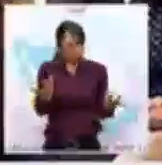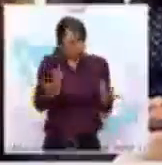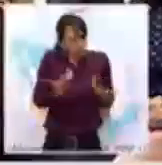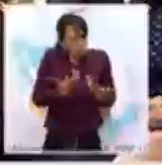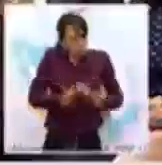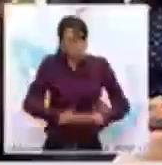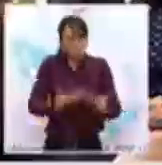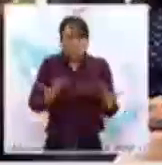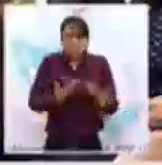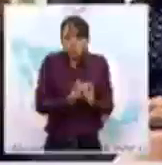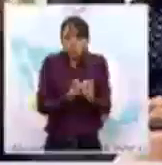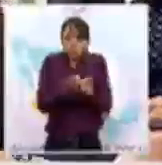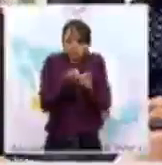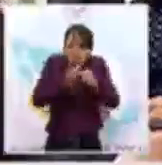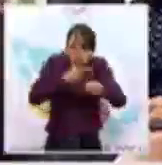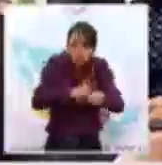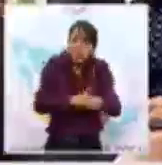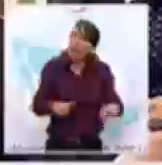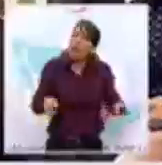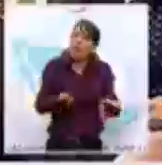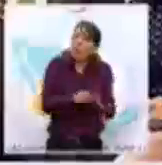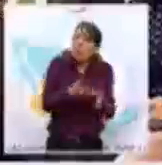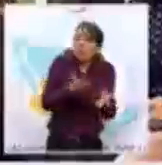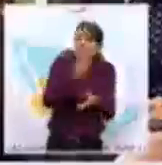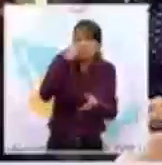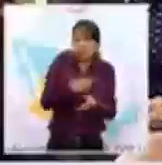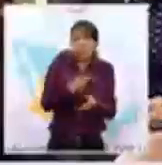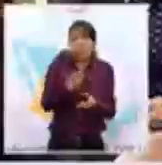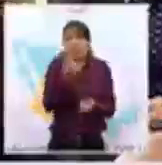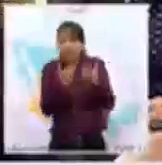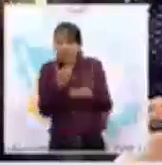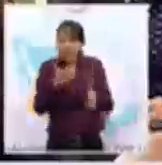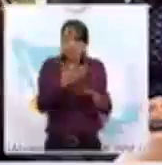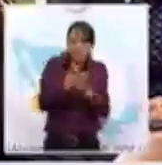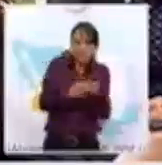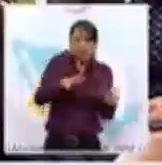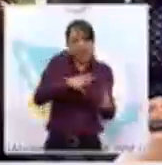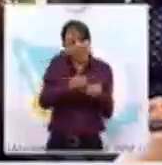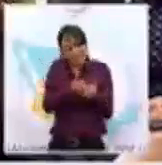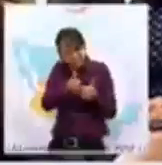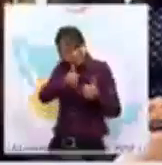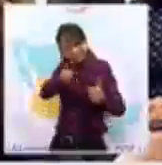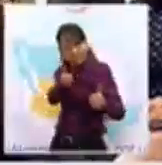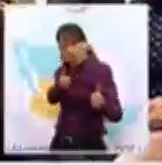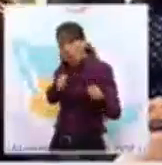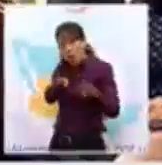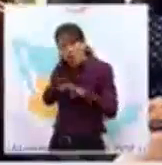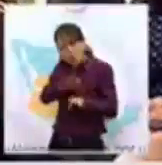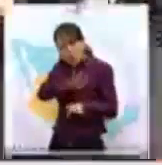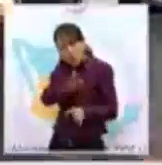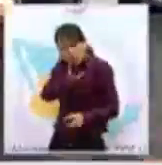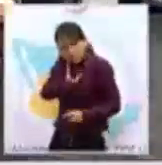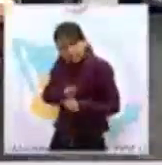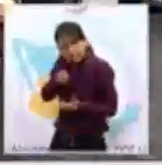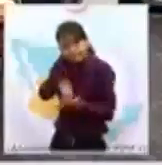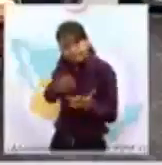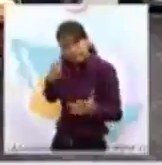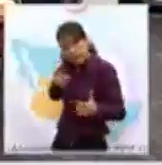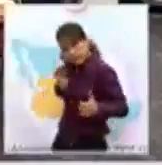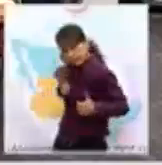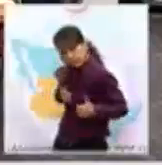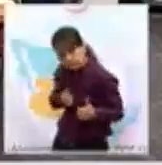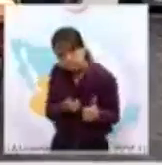lograríamos cerrar las brechas que sin duda existen y que definitivamente la pregunta es si con lo que hacemos es suficiente o hacia